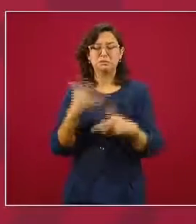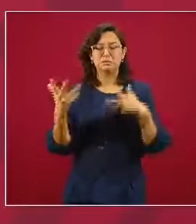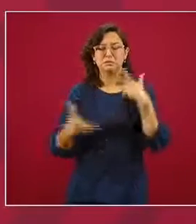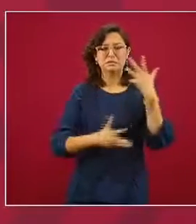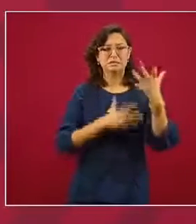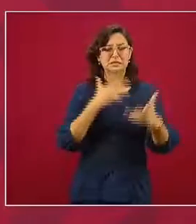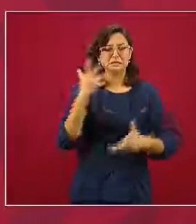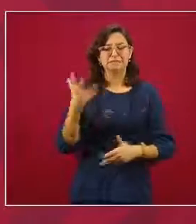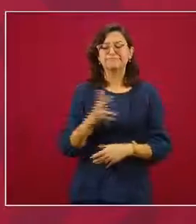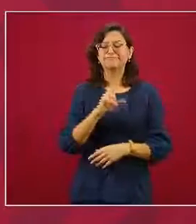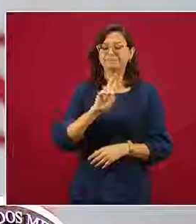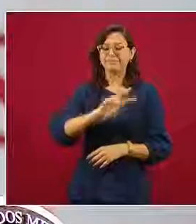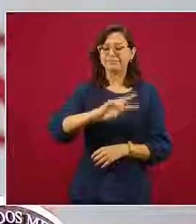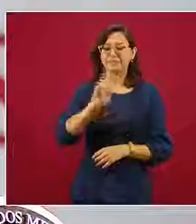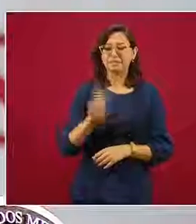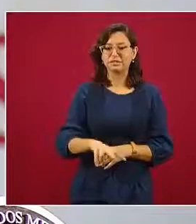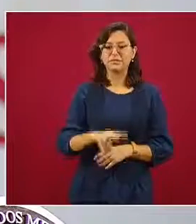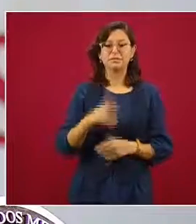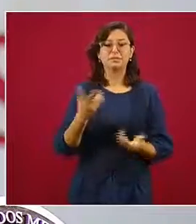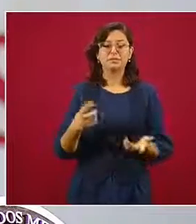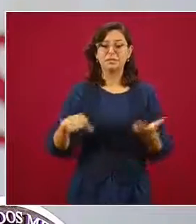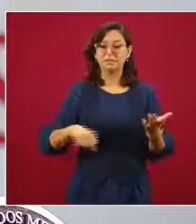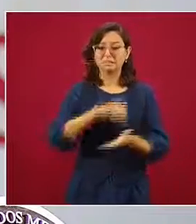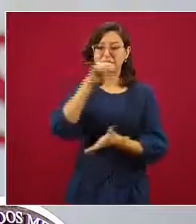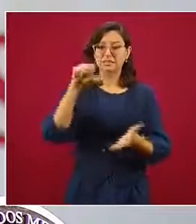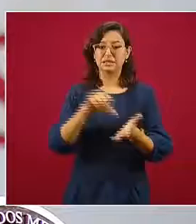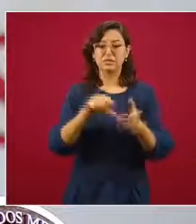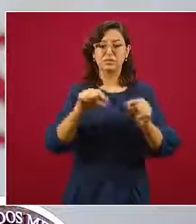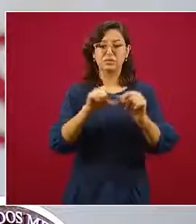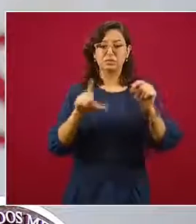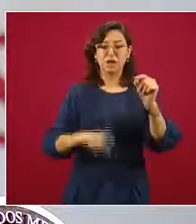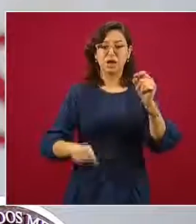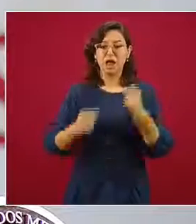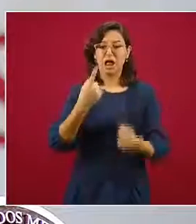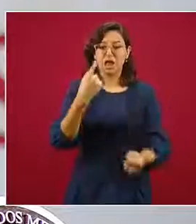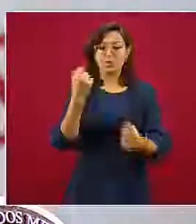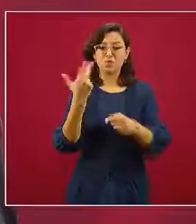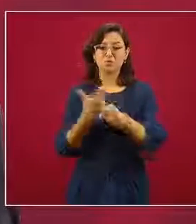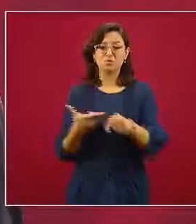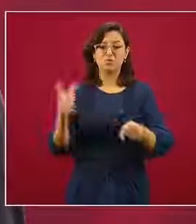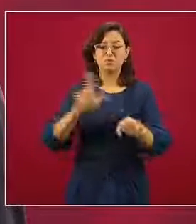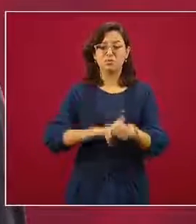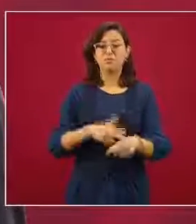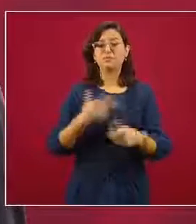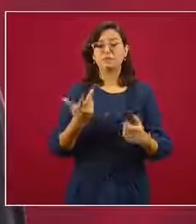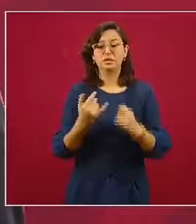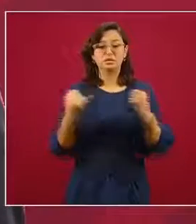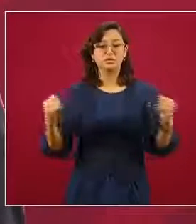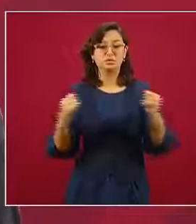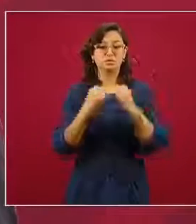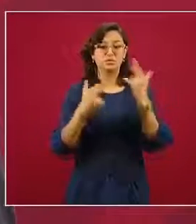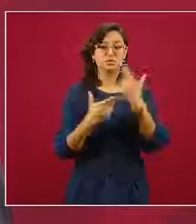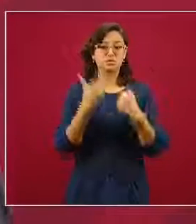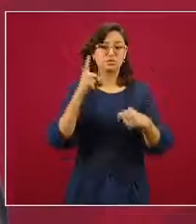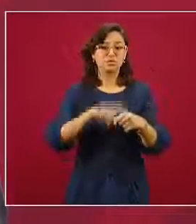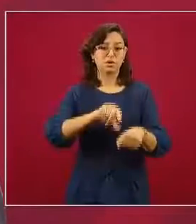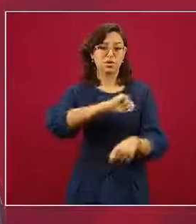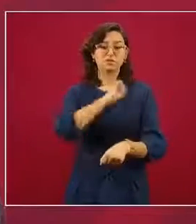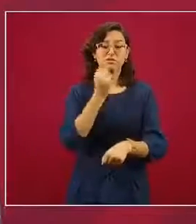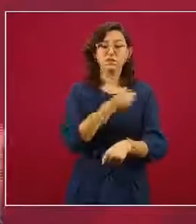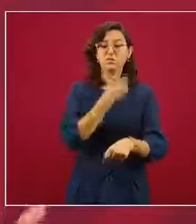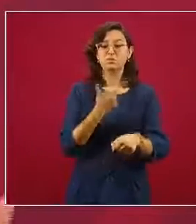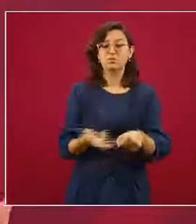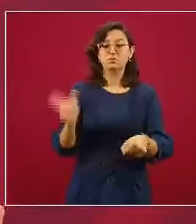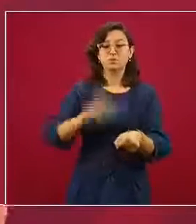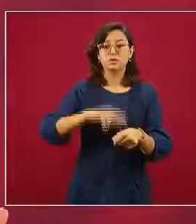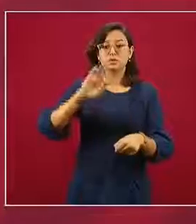Efectivamente, en varias zonas, en particular el Valle de México, hay hospitales como los Institutos Nacionales de Salud y los hospitales federales que